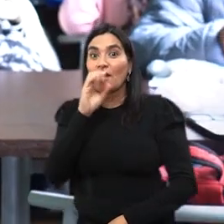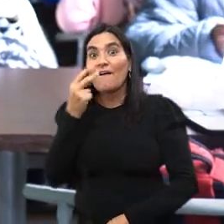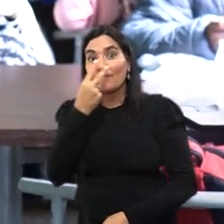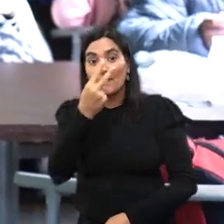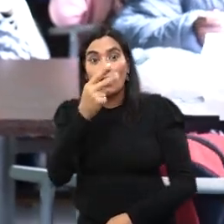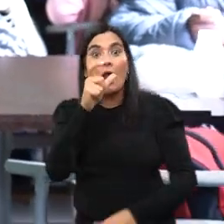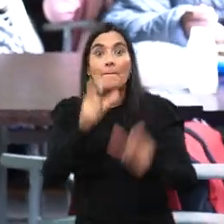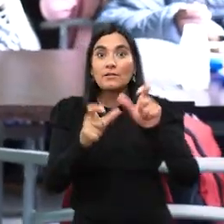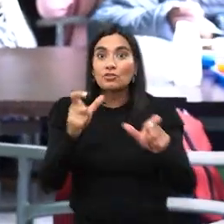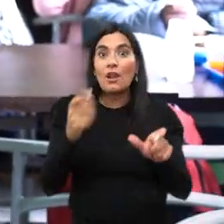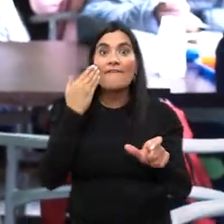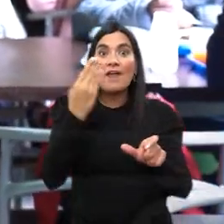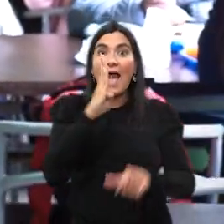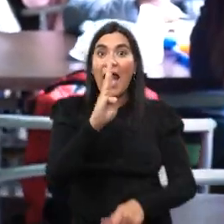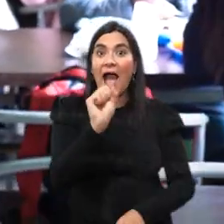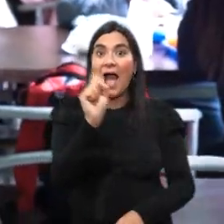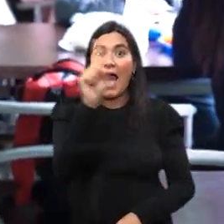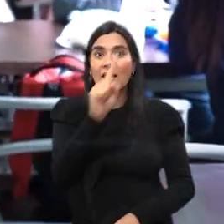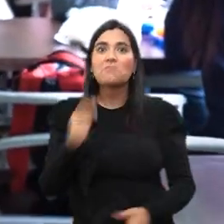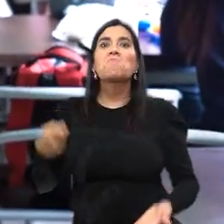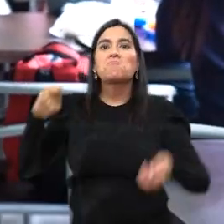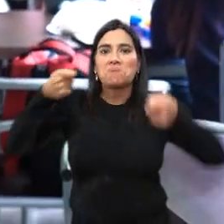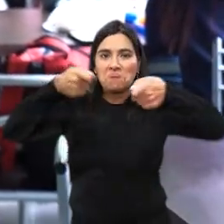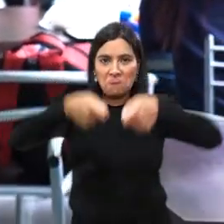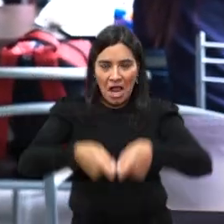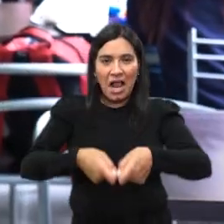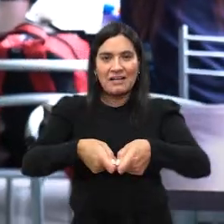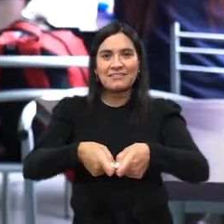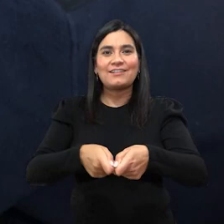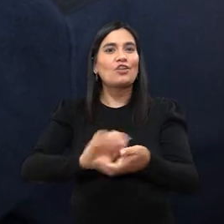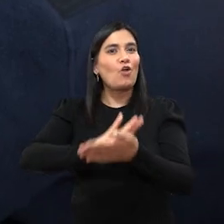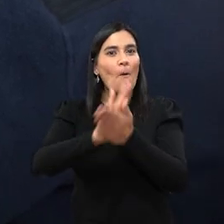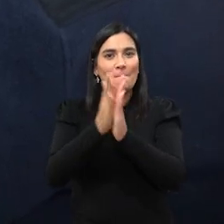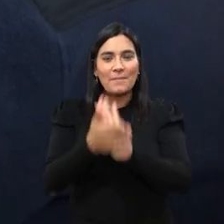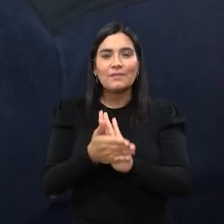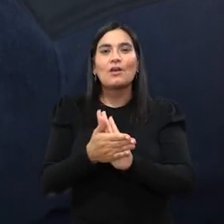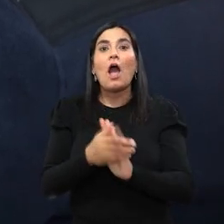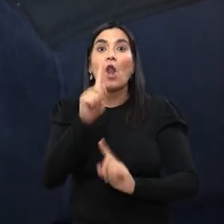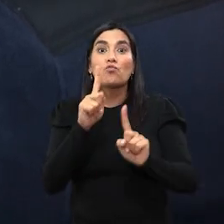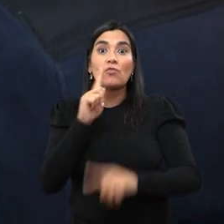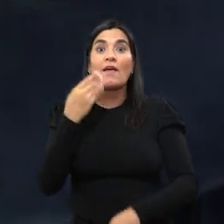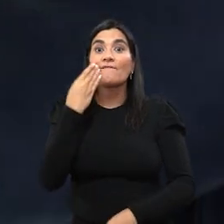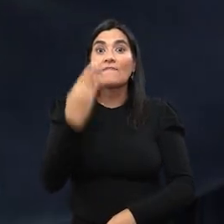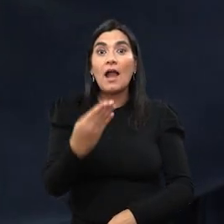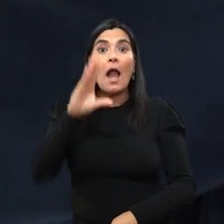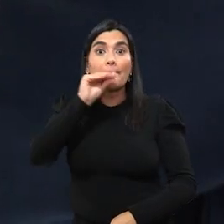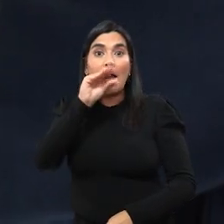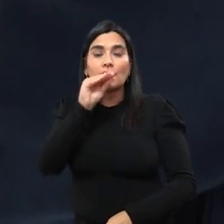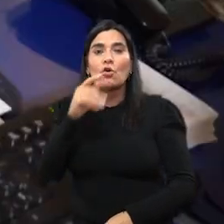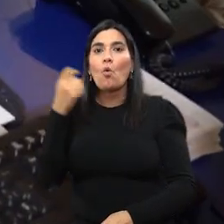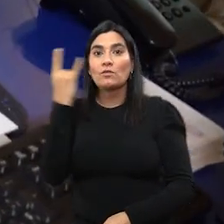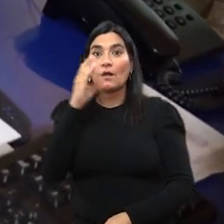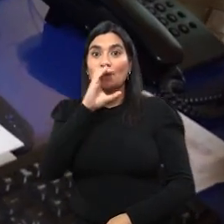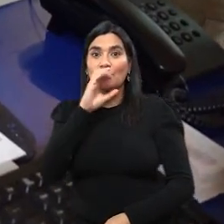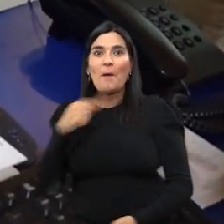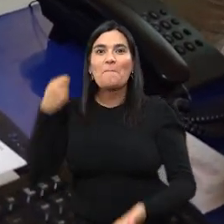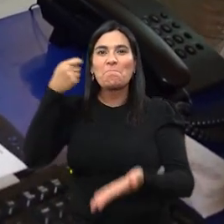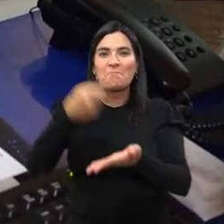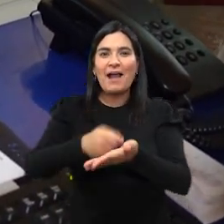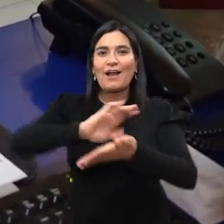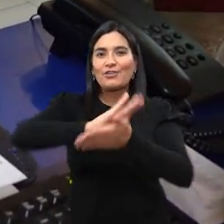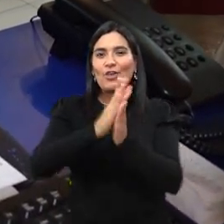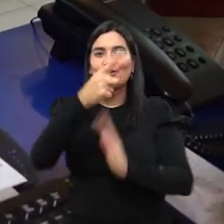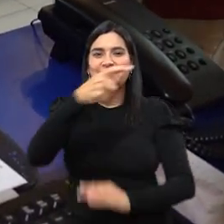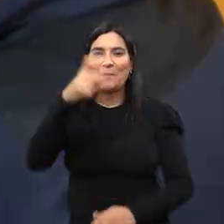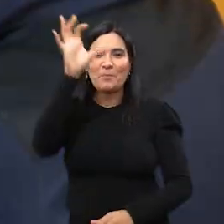Concepción financia la diferencia del costo total de la bandeja de la beca BAES. Y para quienes tienen la beca Los Patos, la Universidad de Concepción